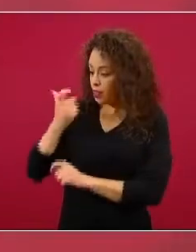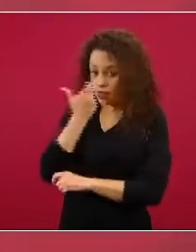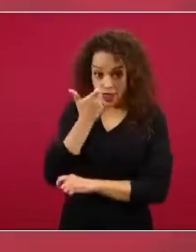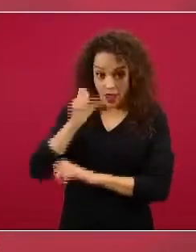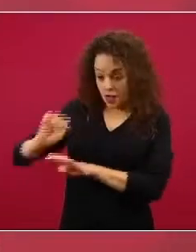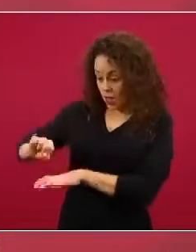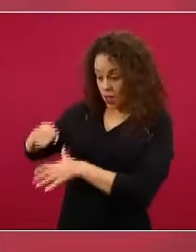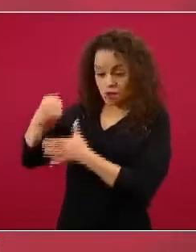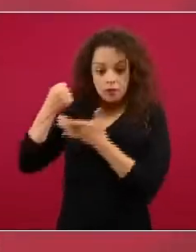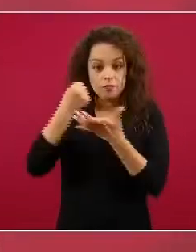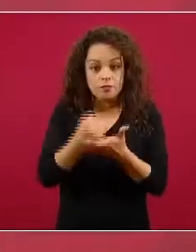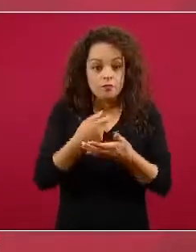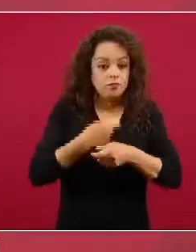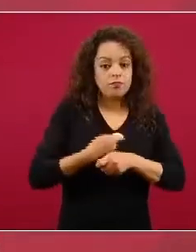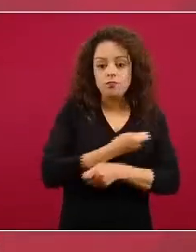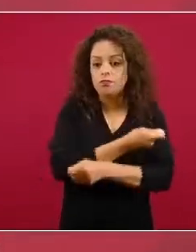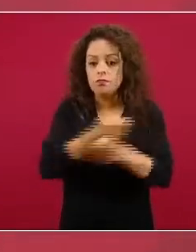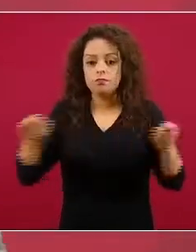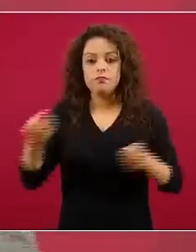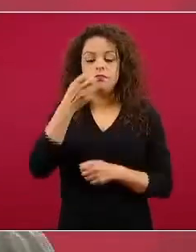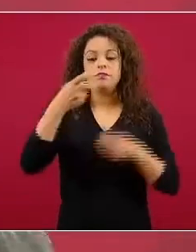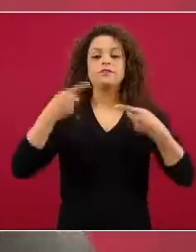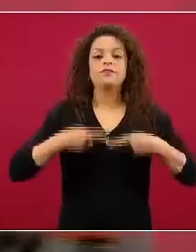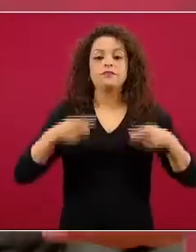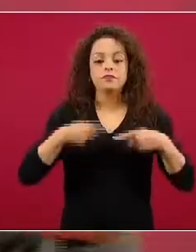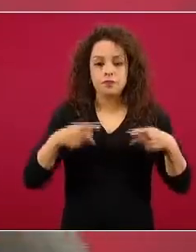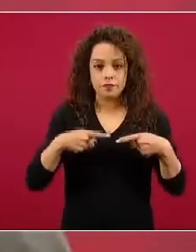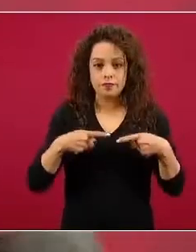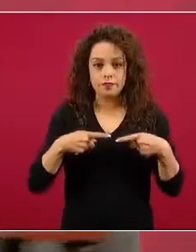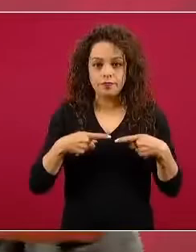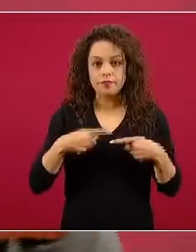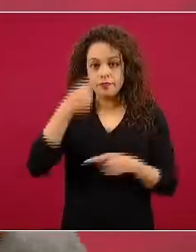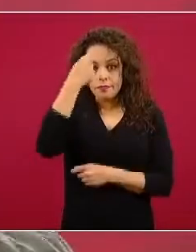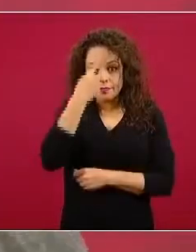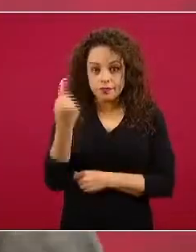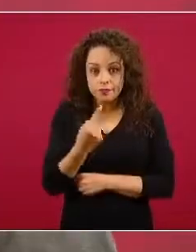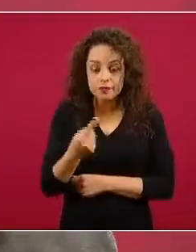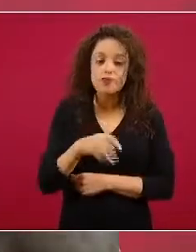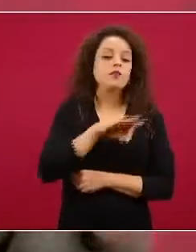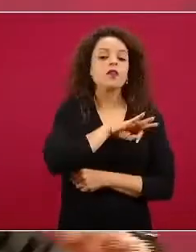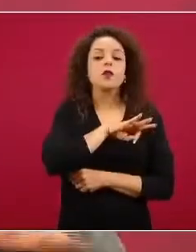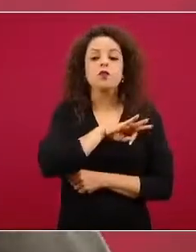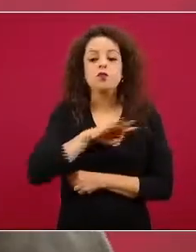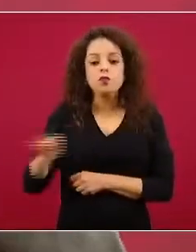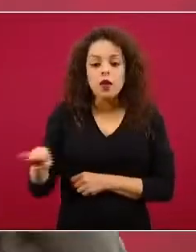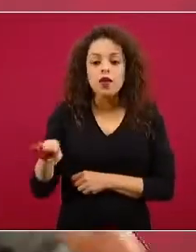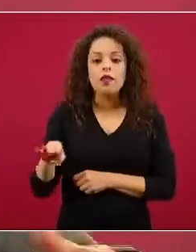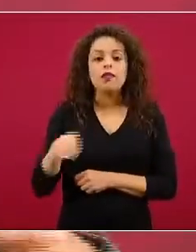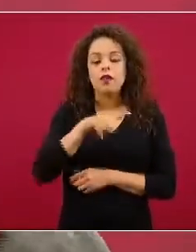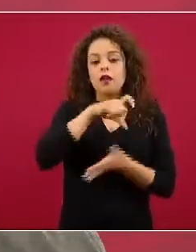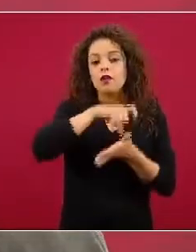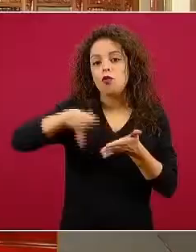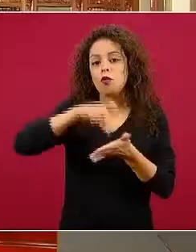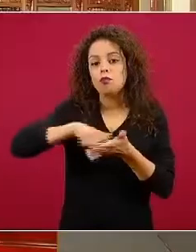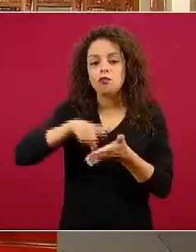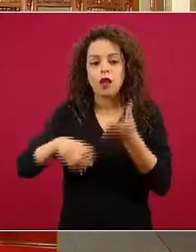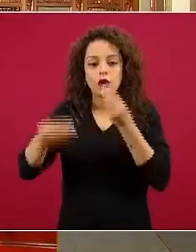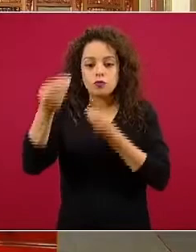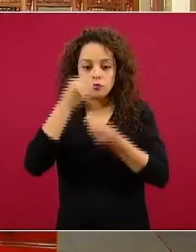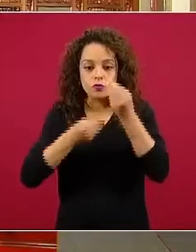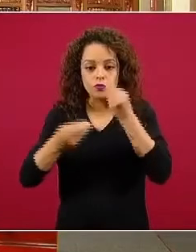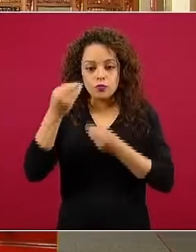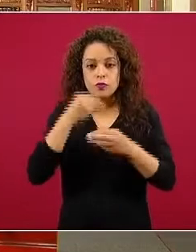que viven en esta necesidad para mantener la capacidad de compra de alimentos,